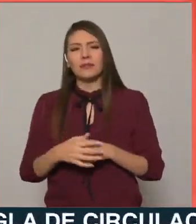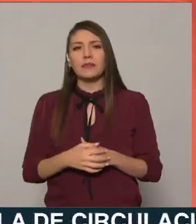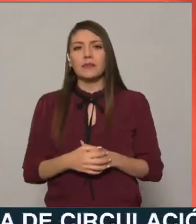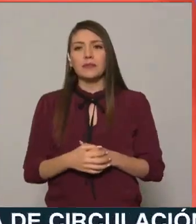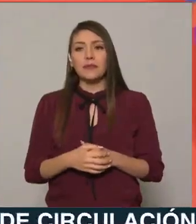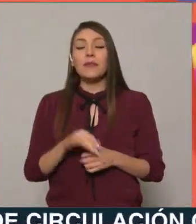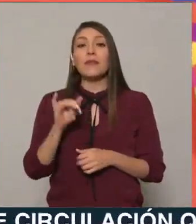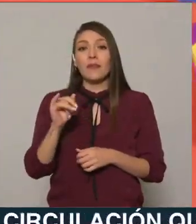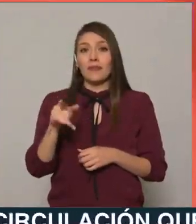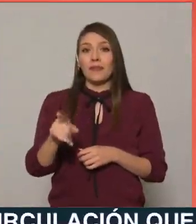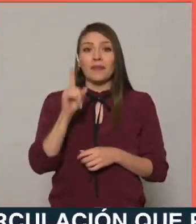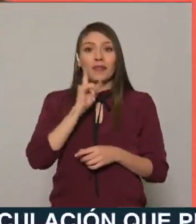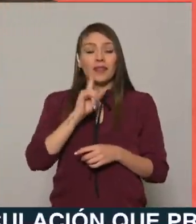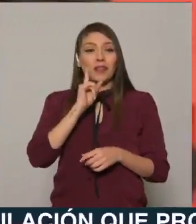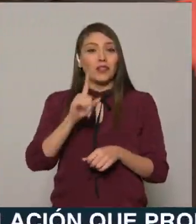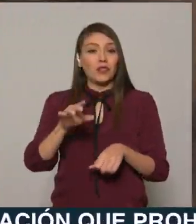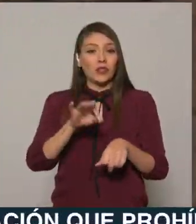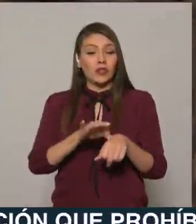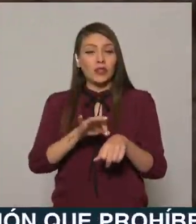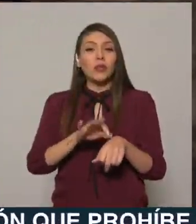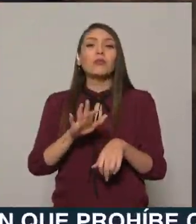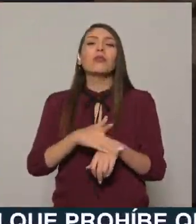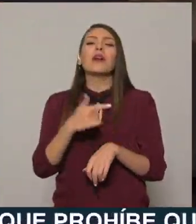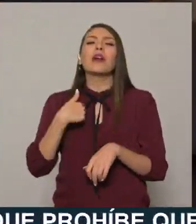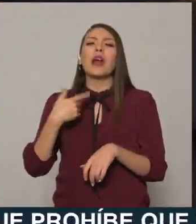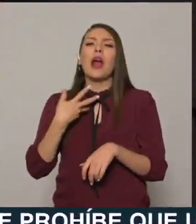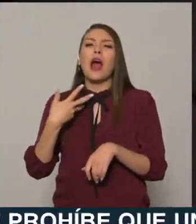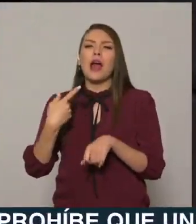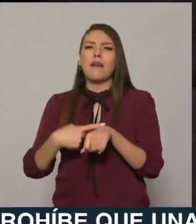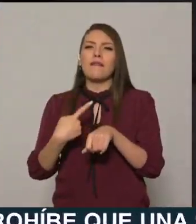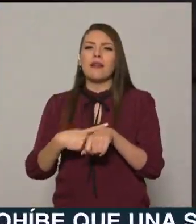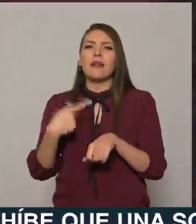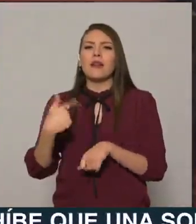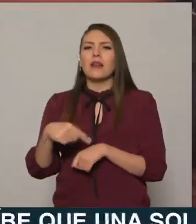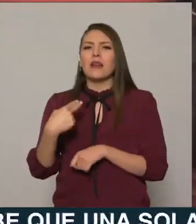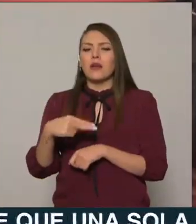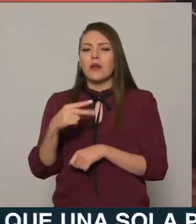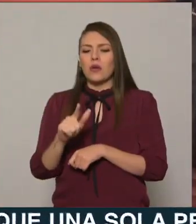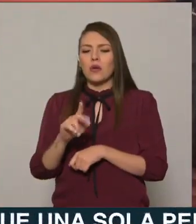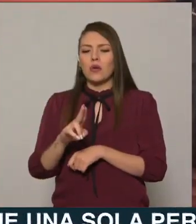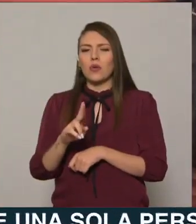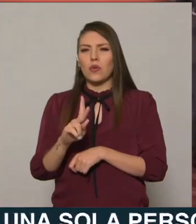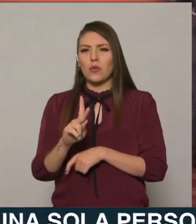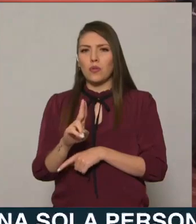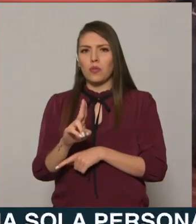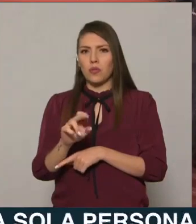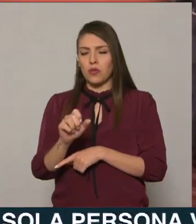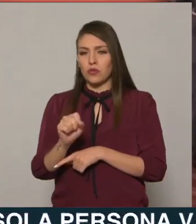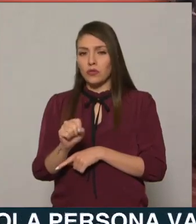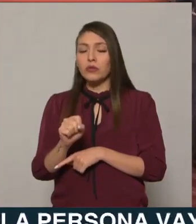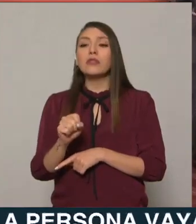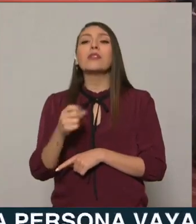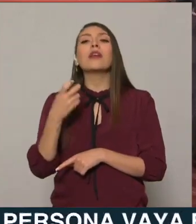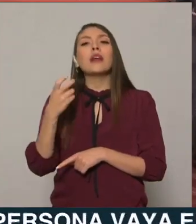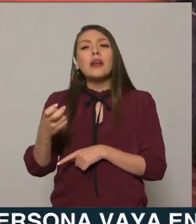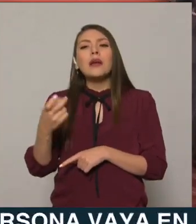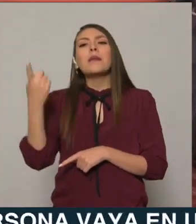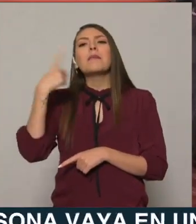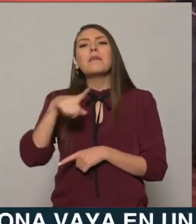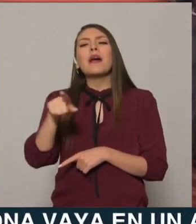la doctora Remedios surgió porque yo tengo una enfermedad que se llama lupus y entonces es una manera para que la gente